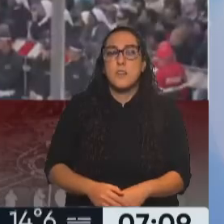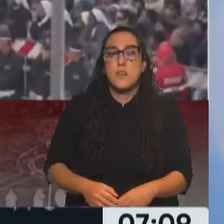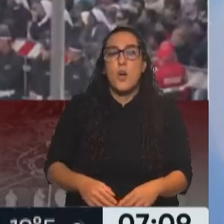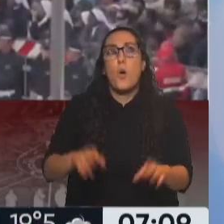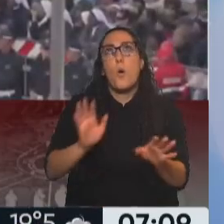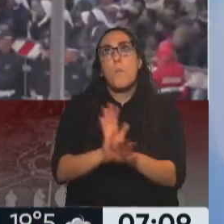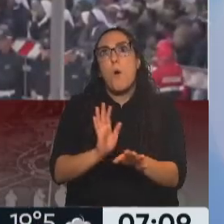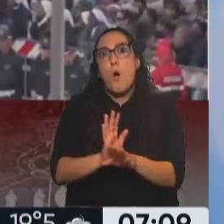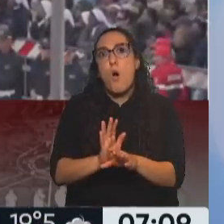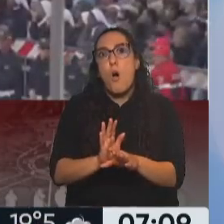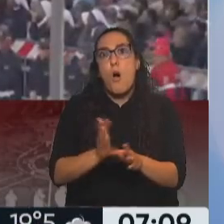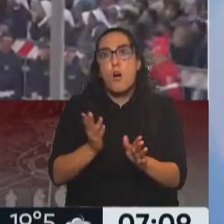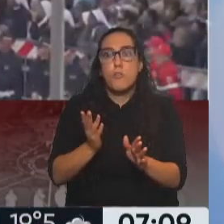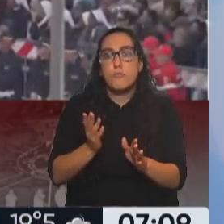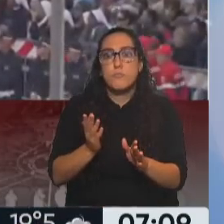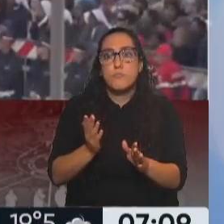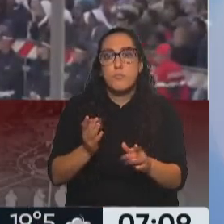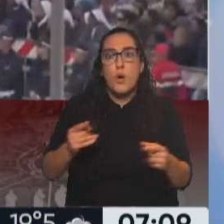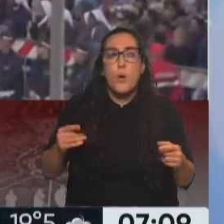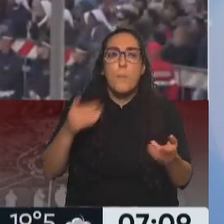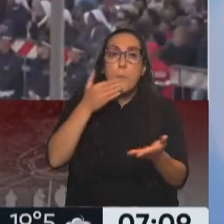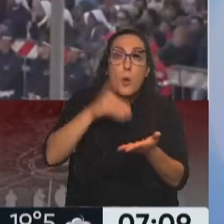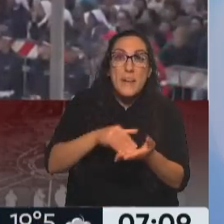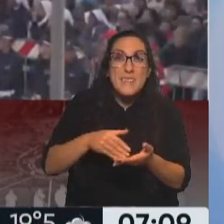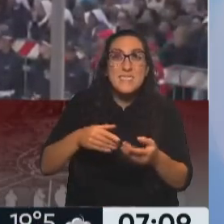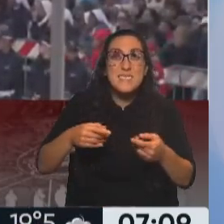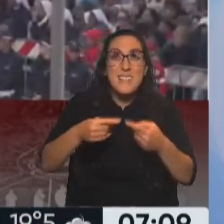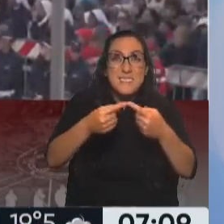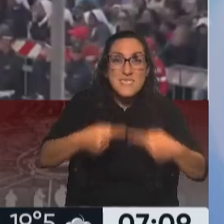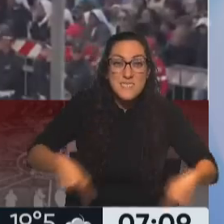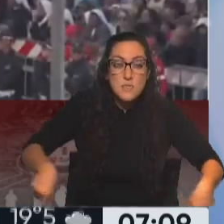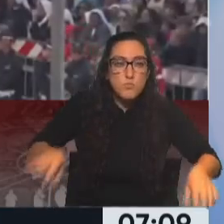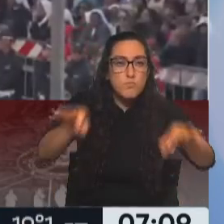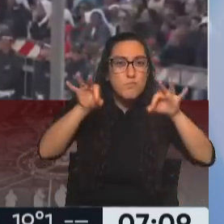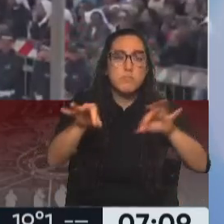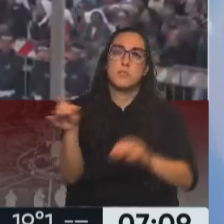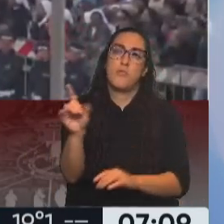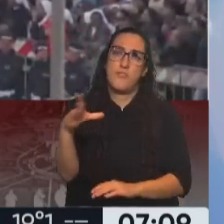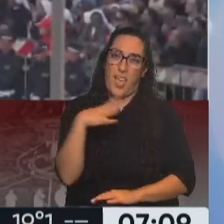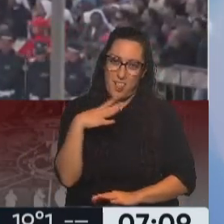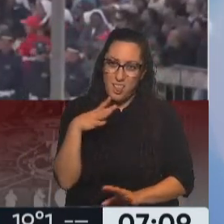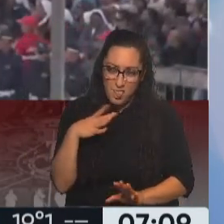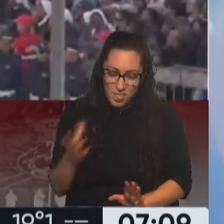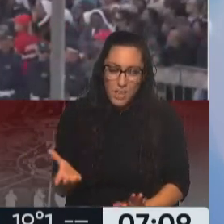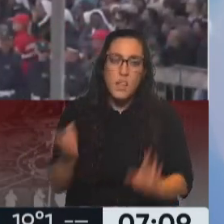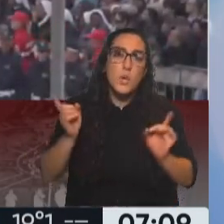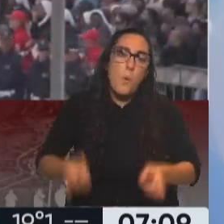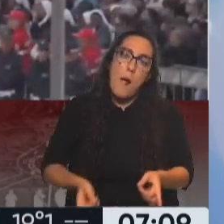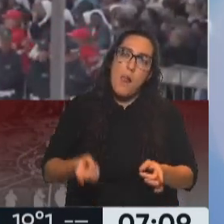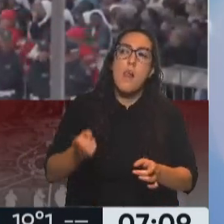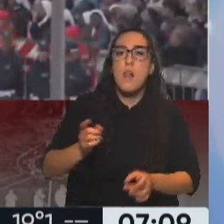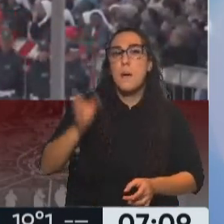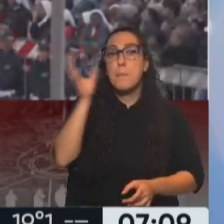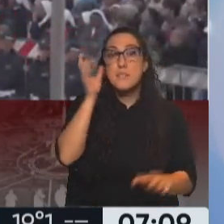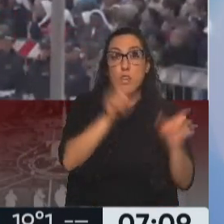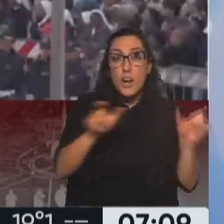entre comillas, obviamente, lo prometido. Así que algunos italianos, para